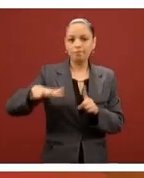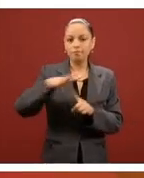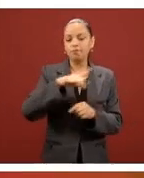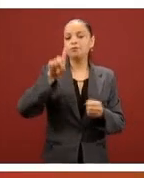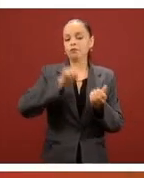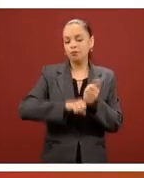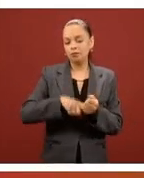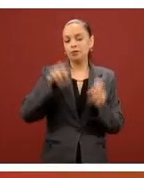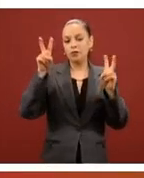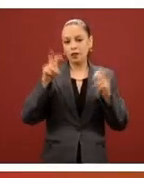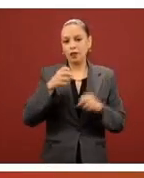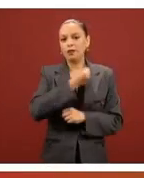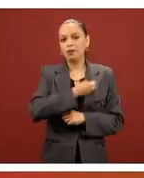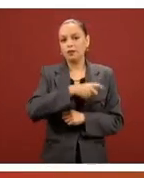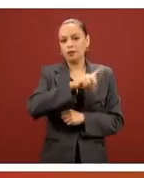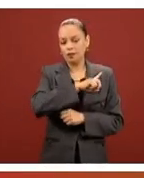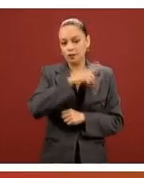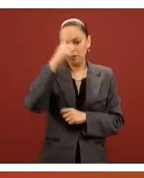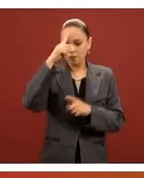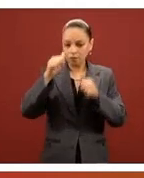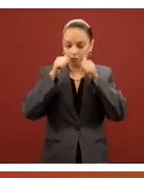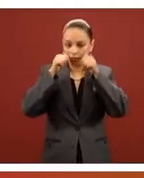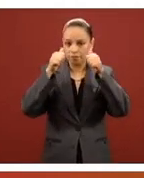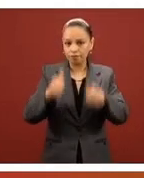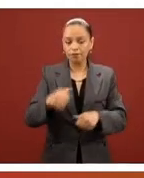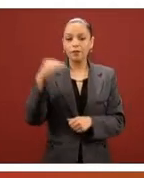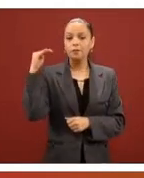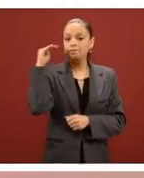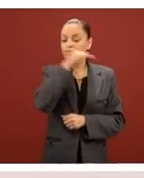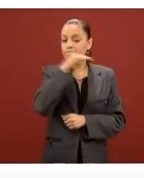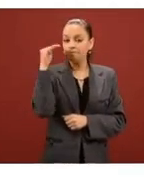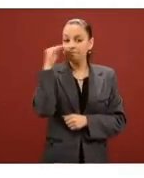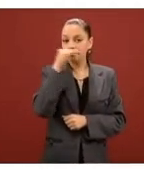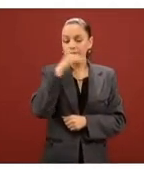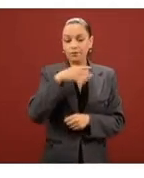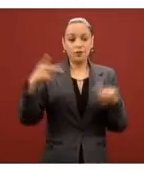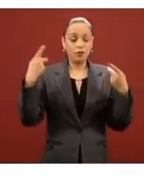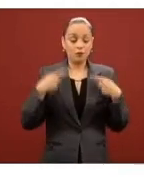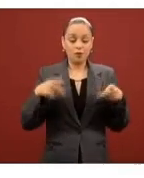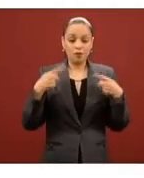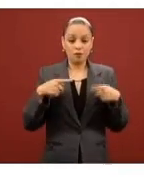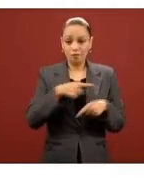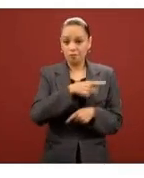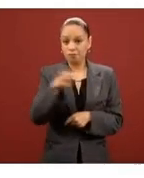salud para la atención integral y gratuita de las personas que no cuenten